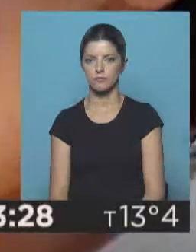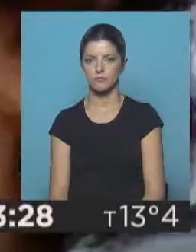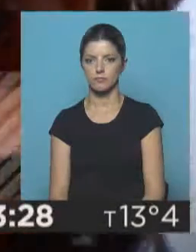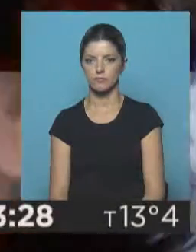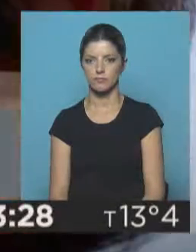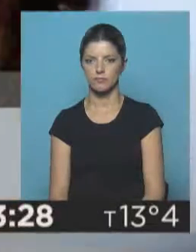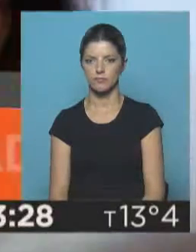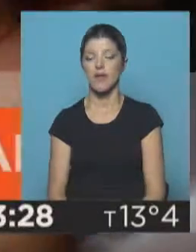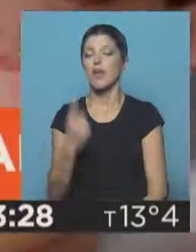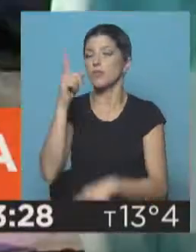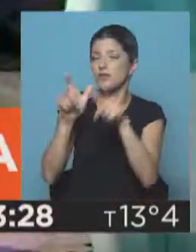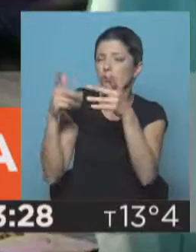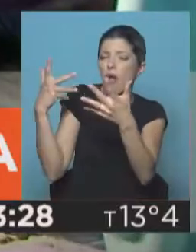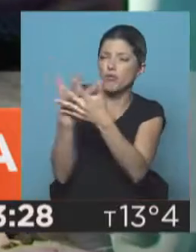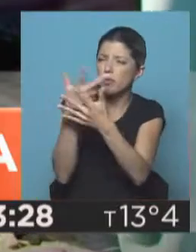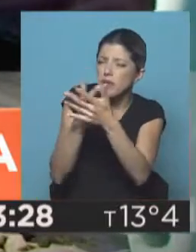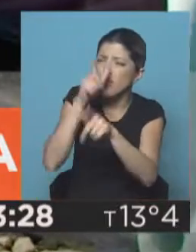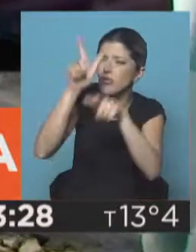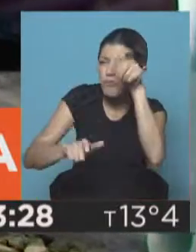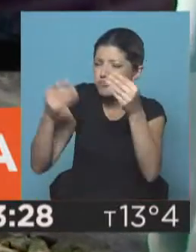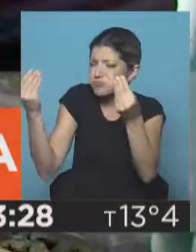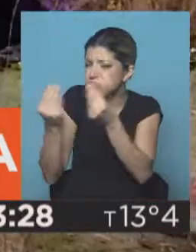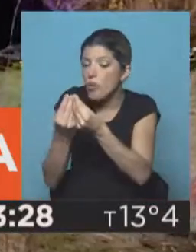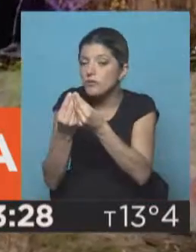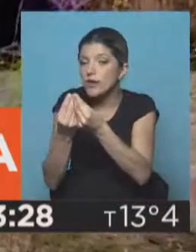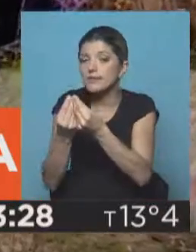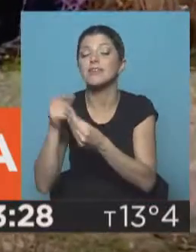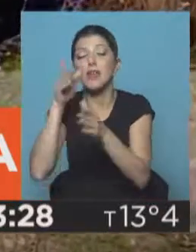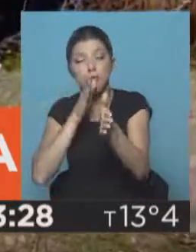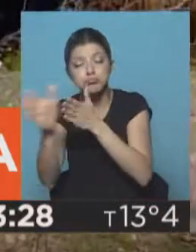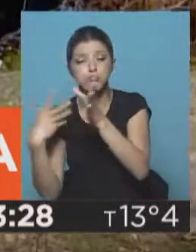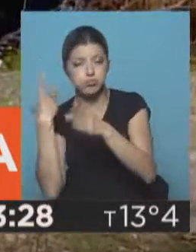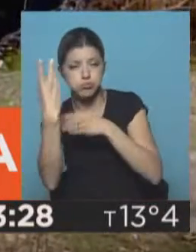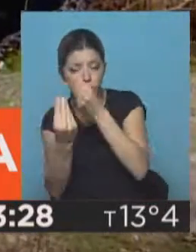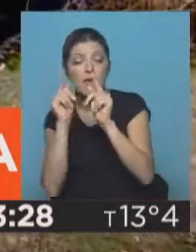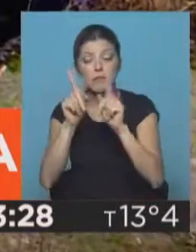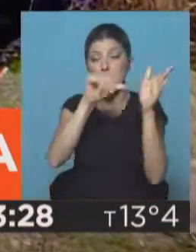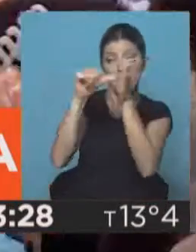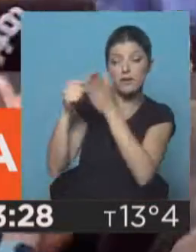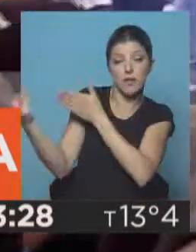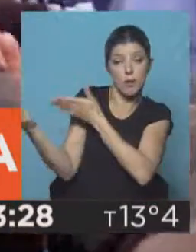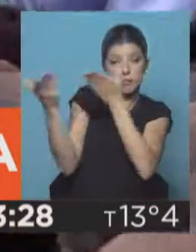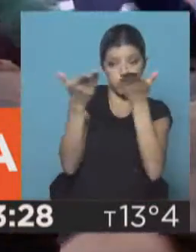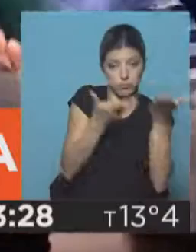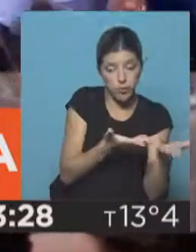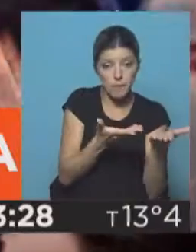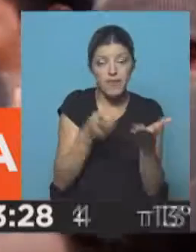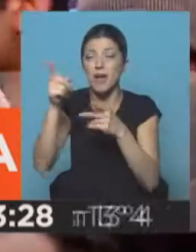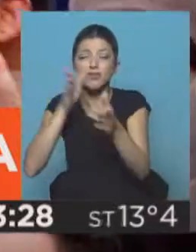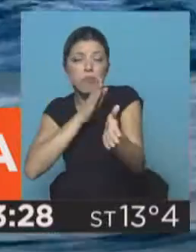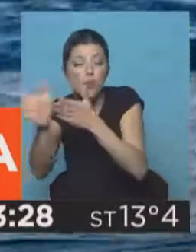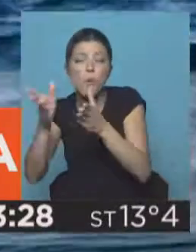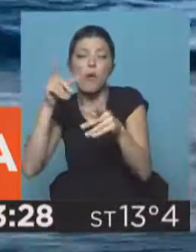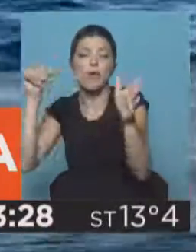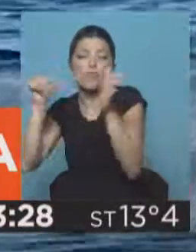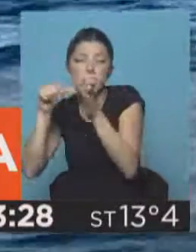De una tragedia humanitaria de proporciones, el desplazamiento de víctimas y la acogida de refugiados expulsados por la guerra o los conflictos